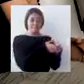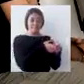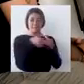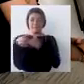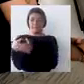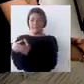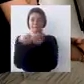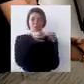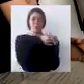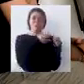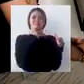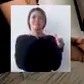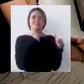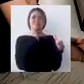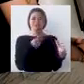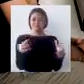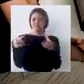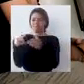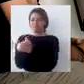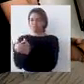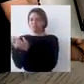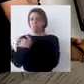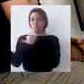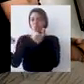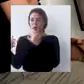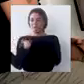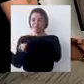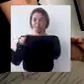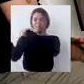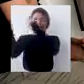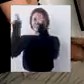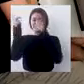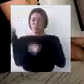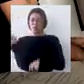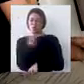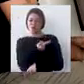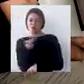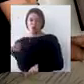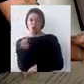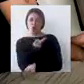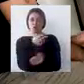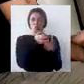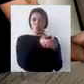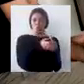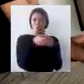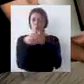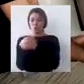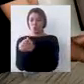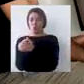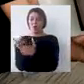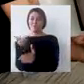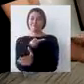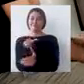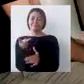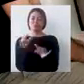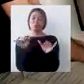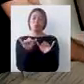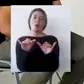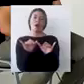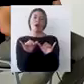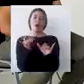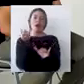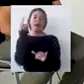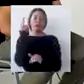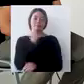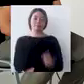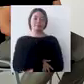¿cierto? Tanto estos espacios dedicados para los juegos de rol como los que dirige Jorge y de los cuales